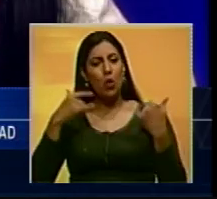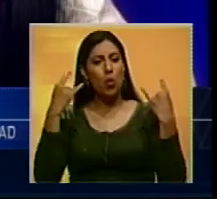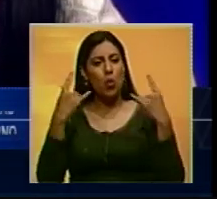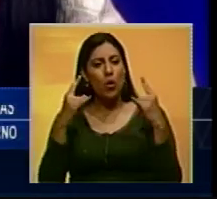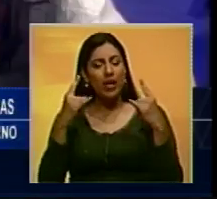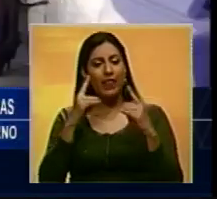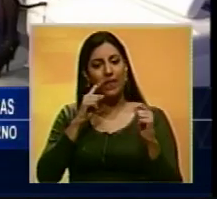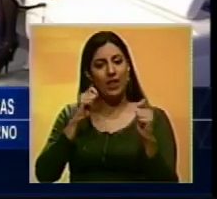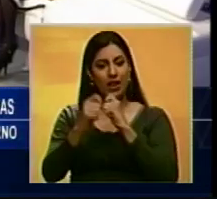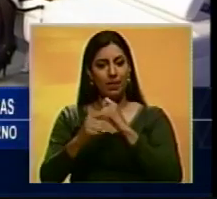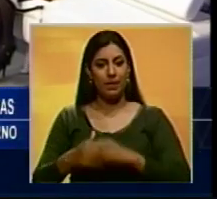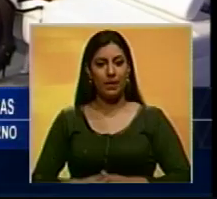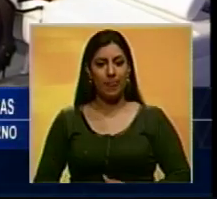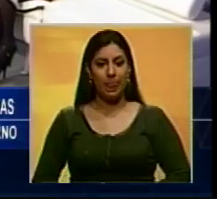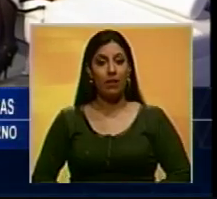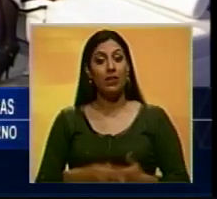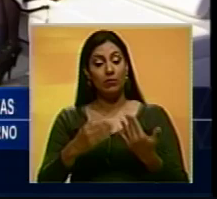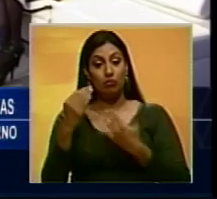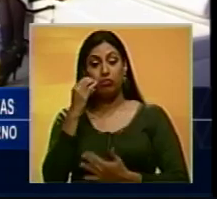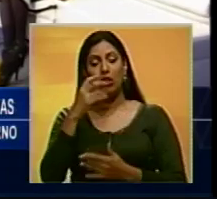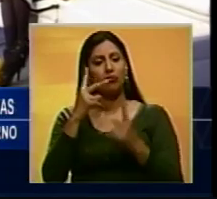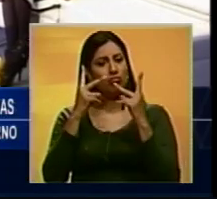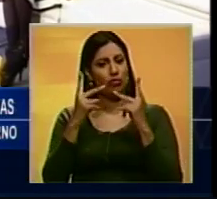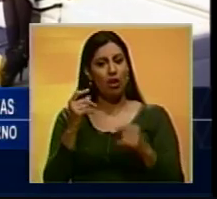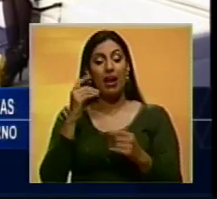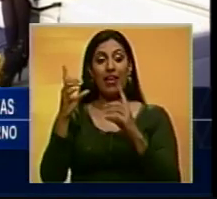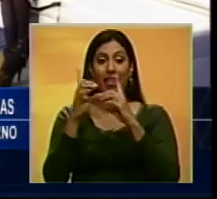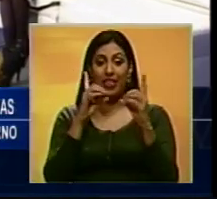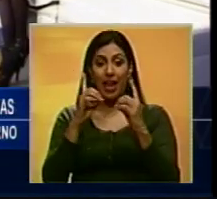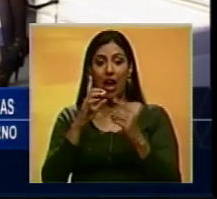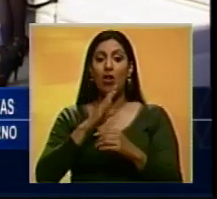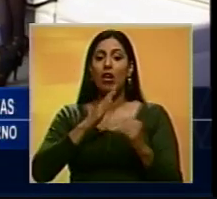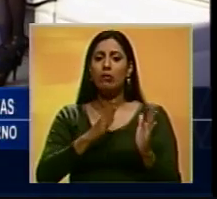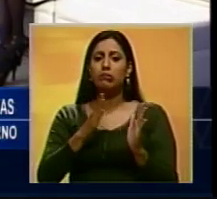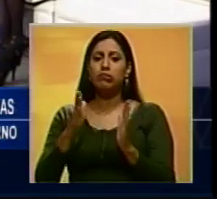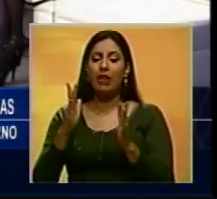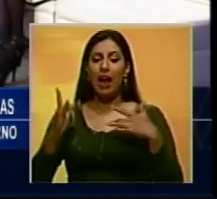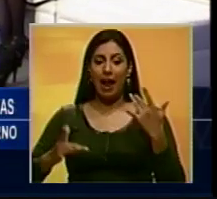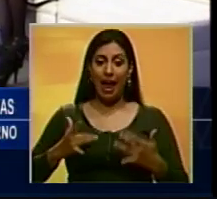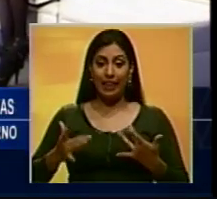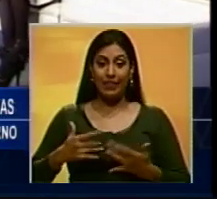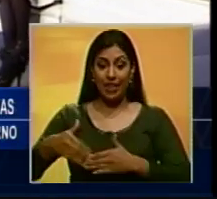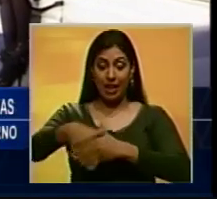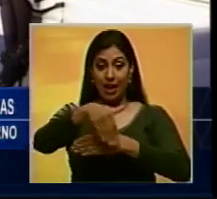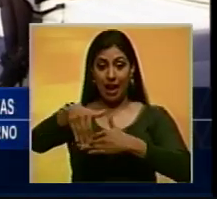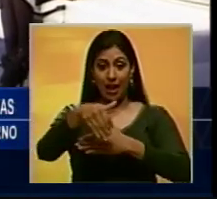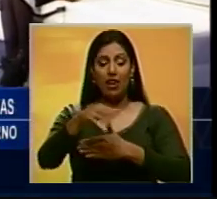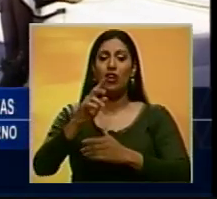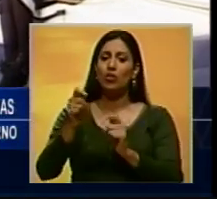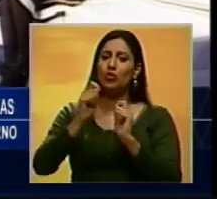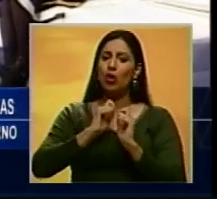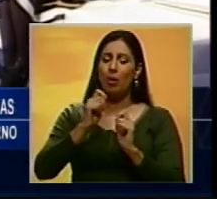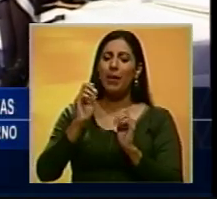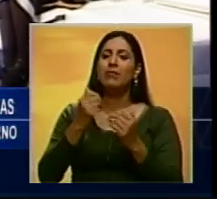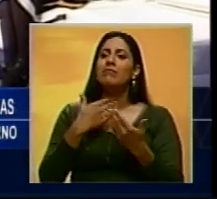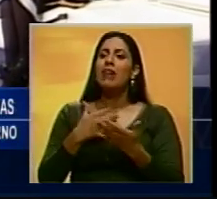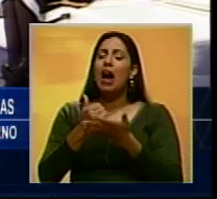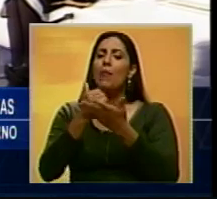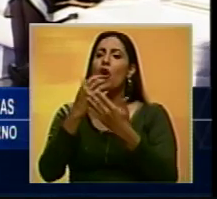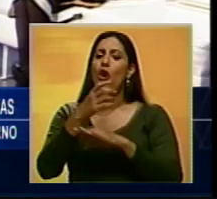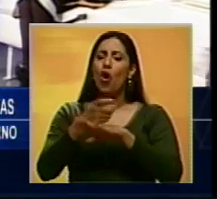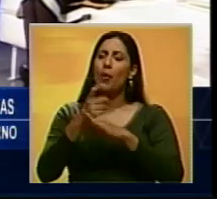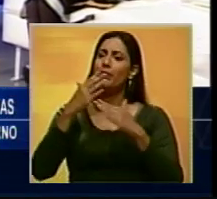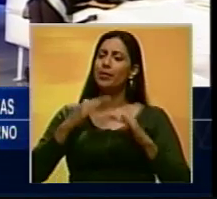urgidos de cambiar. Solórzano negó que con el diálogo y la postergación de las actividades de calle se le esté dando un respiro al